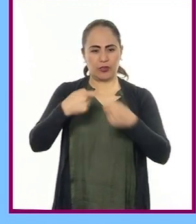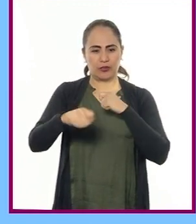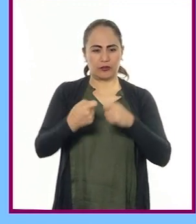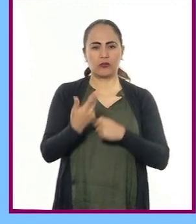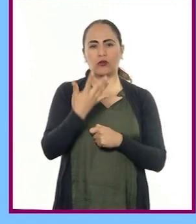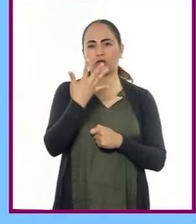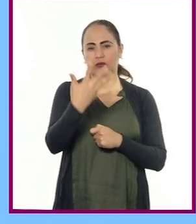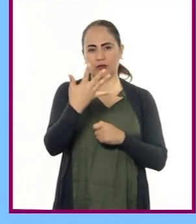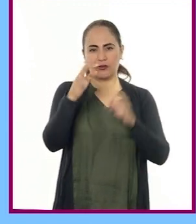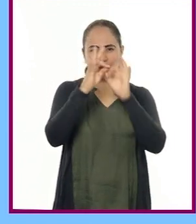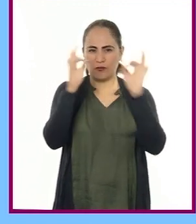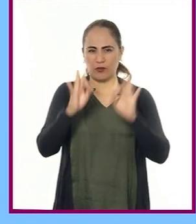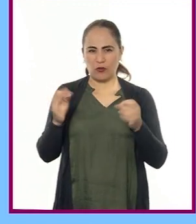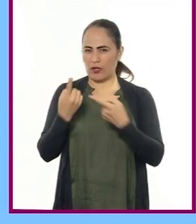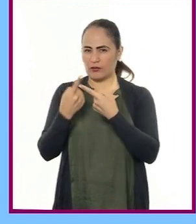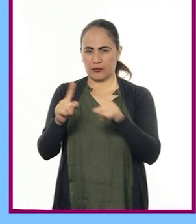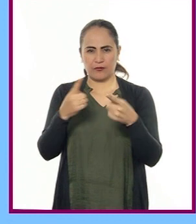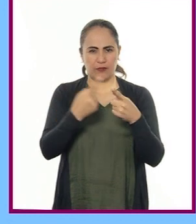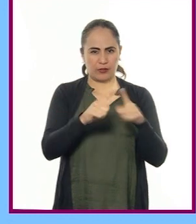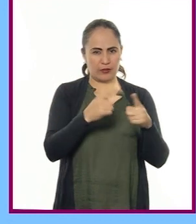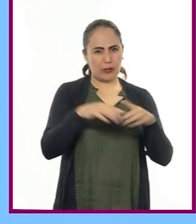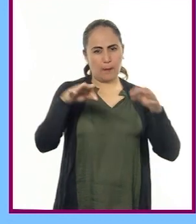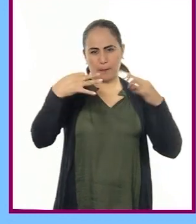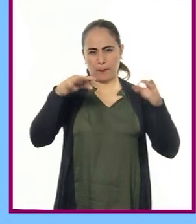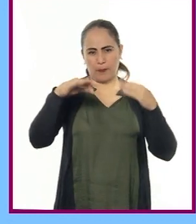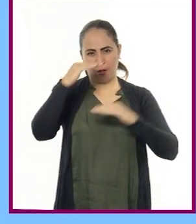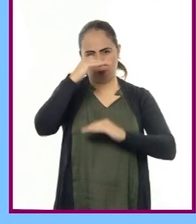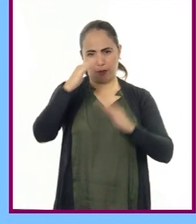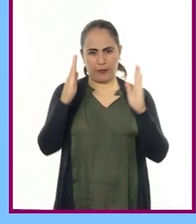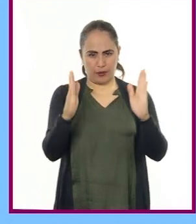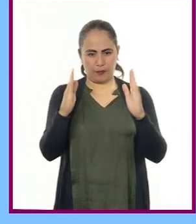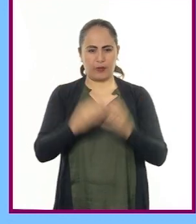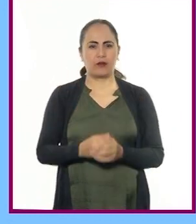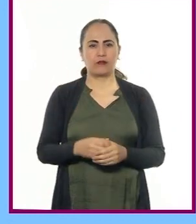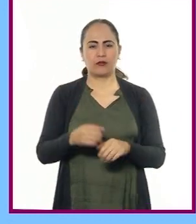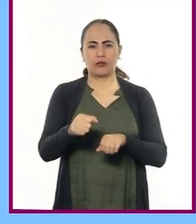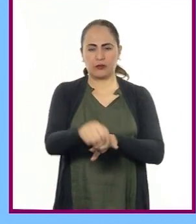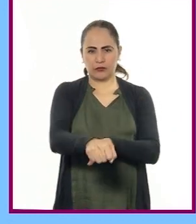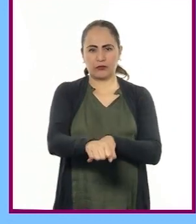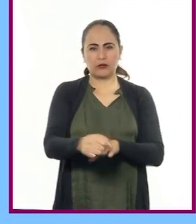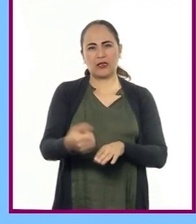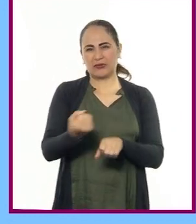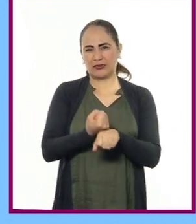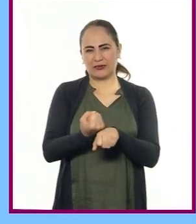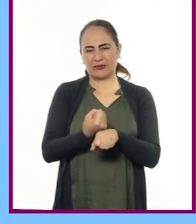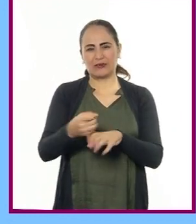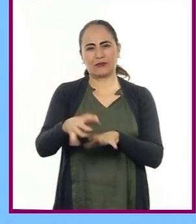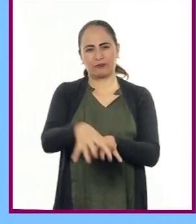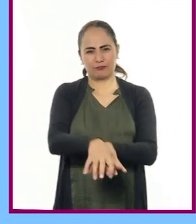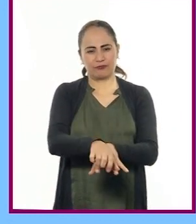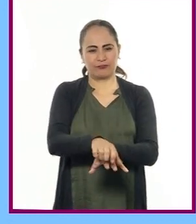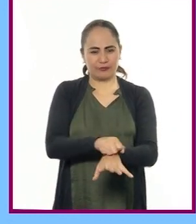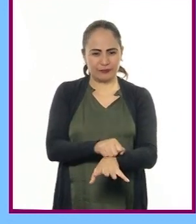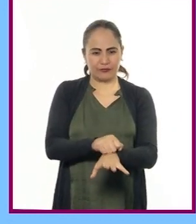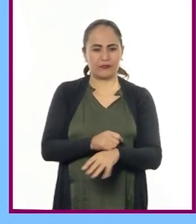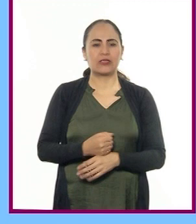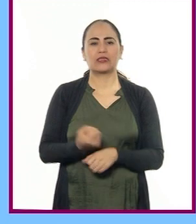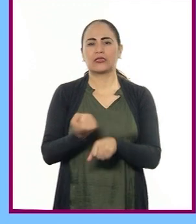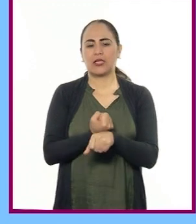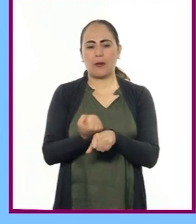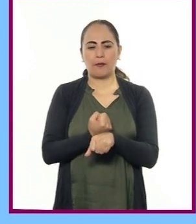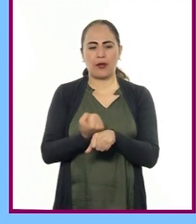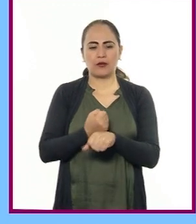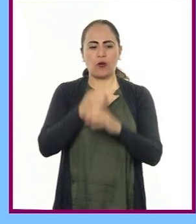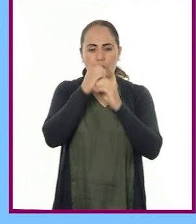figuras geométricas del tamaño de una hoja, un calcetín, un globo, 3 zapatos o tenis,